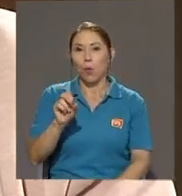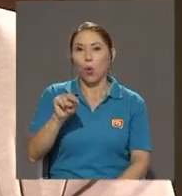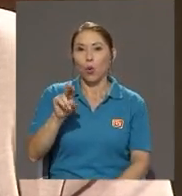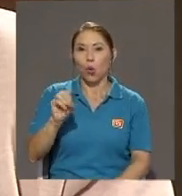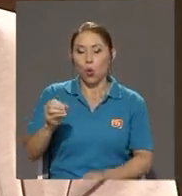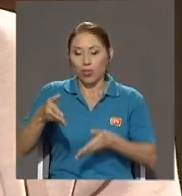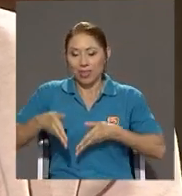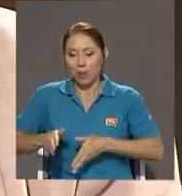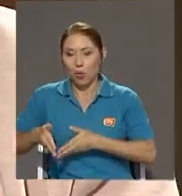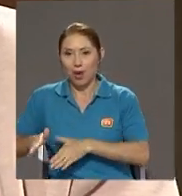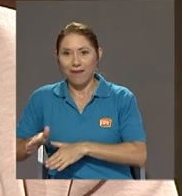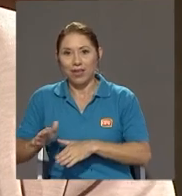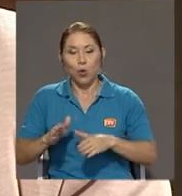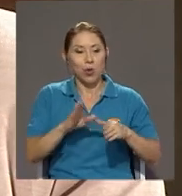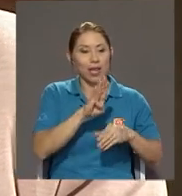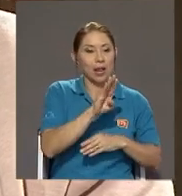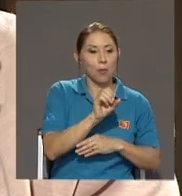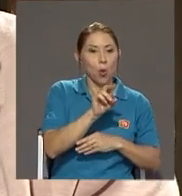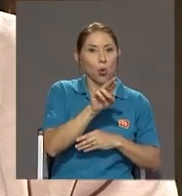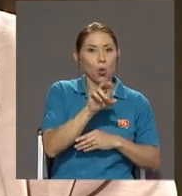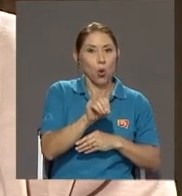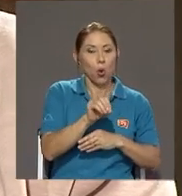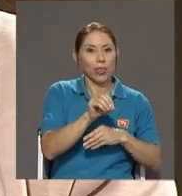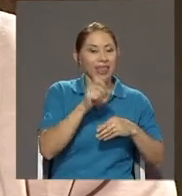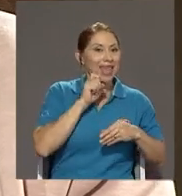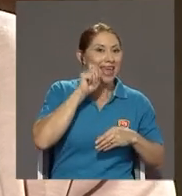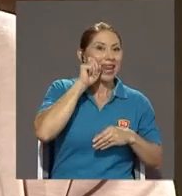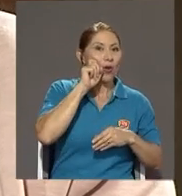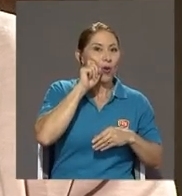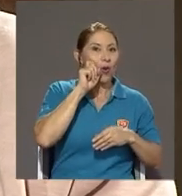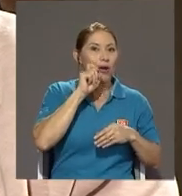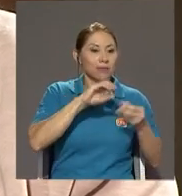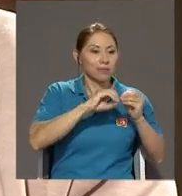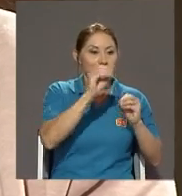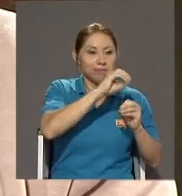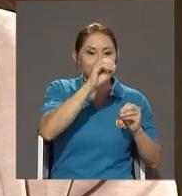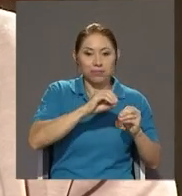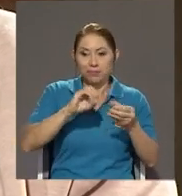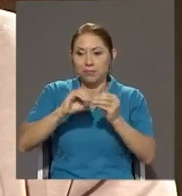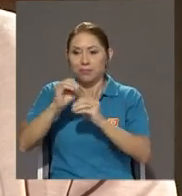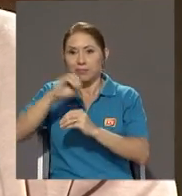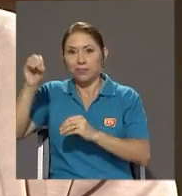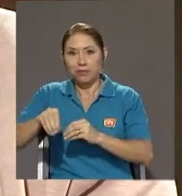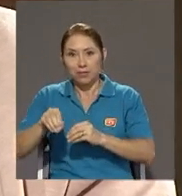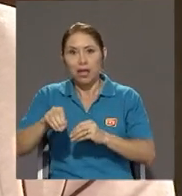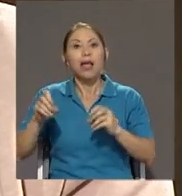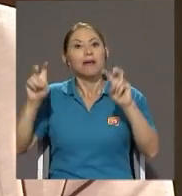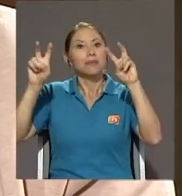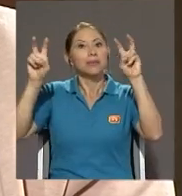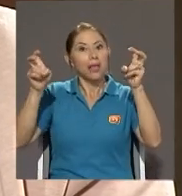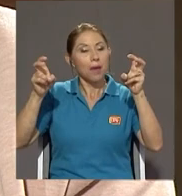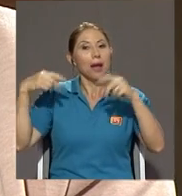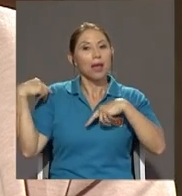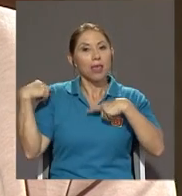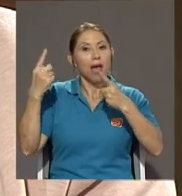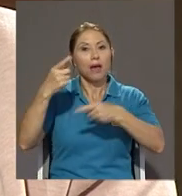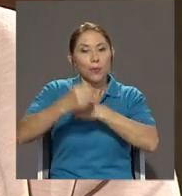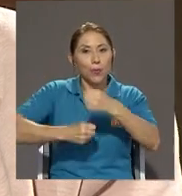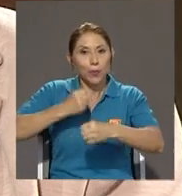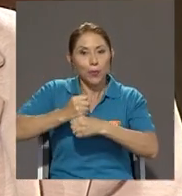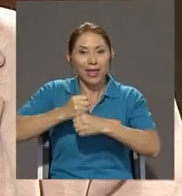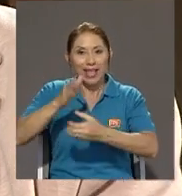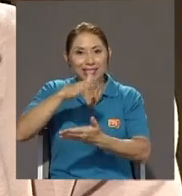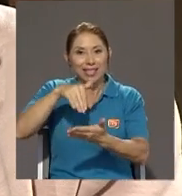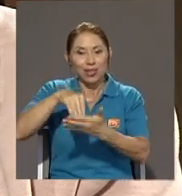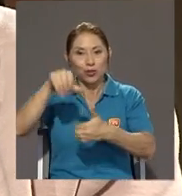bono de género es un tema que hemos estado desarrollando desde hace varios años en el Centro Centroamericano de Población. Y